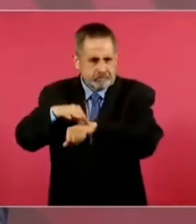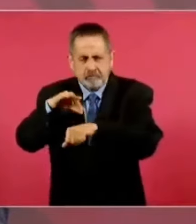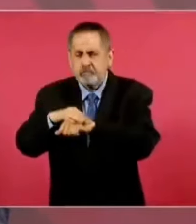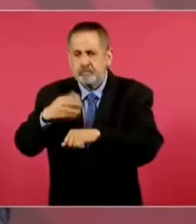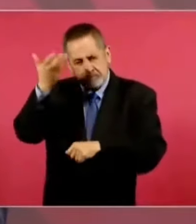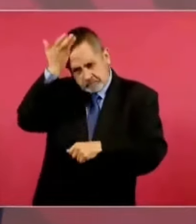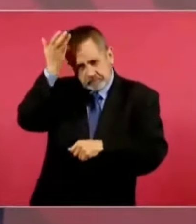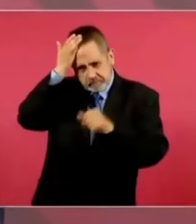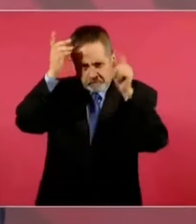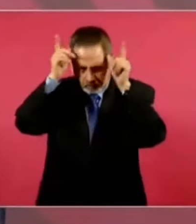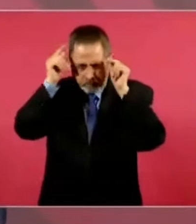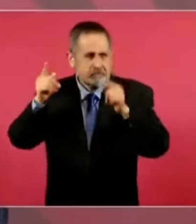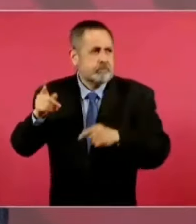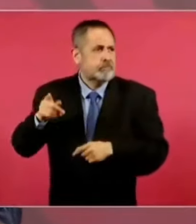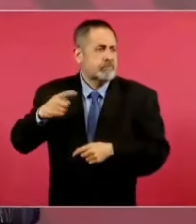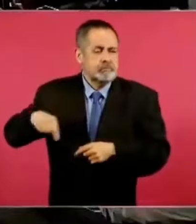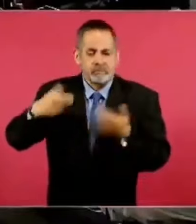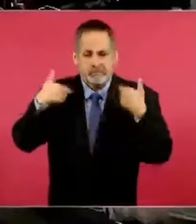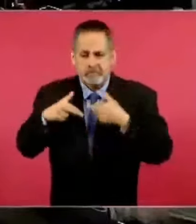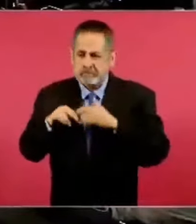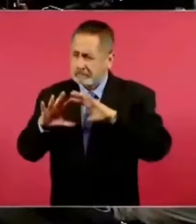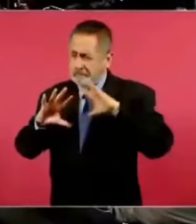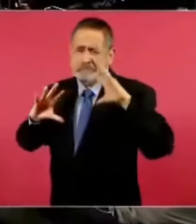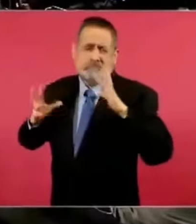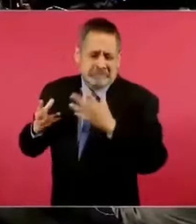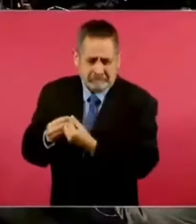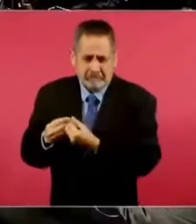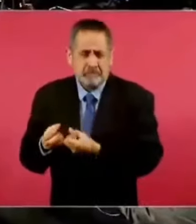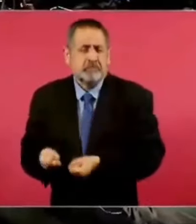enfermeras, maestros, pues debemos de estar